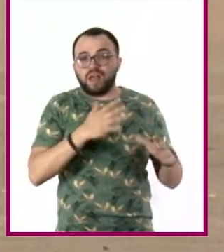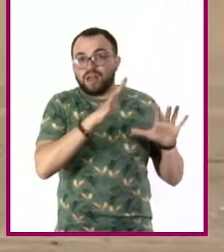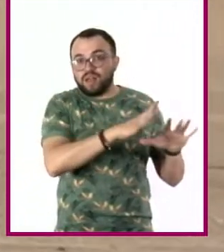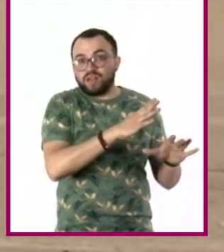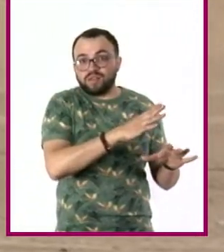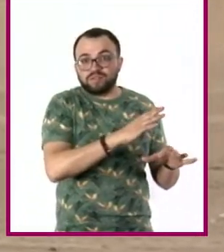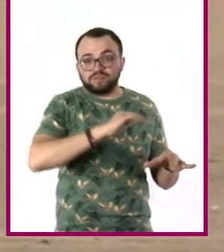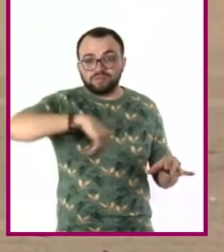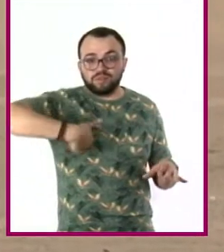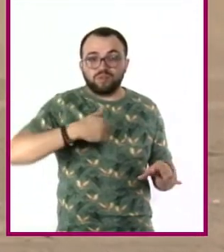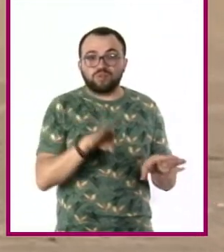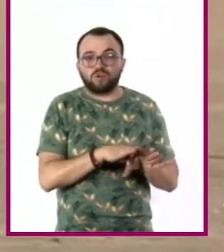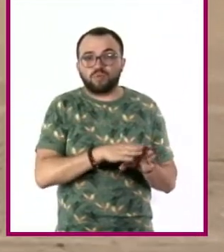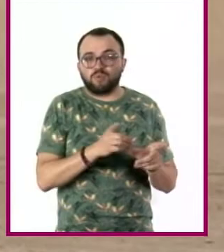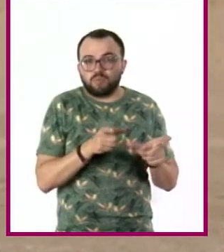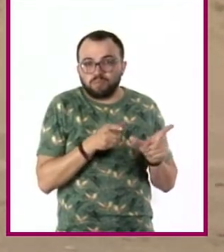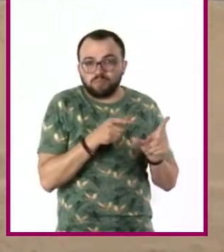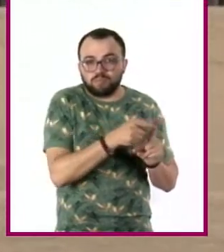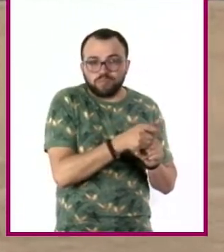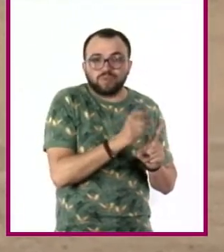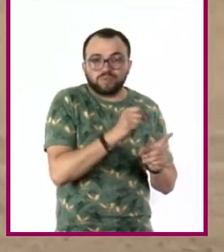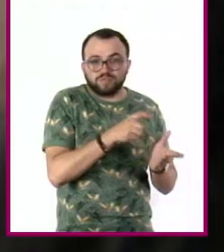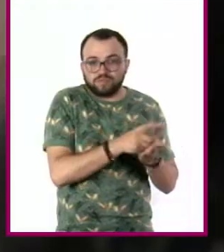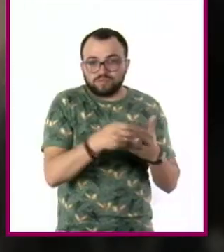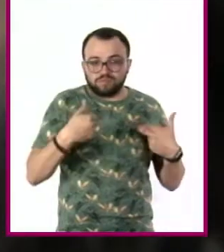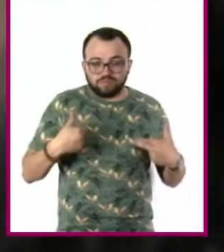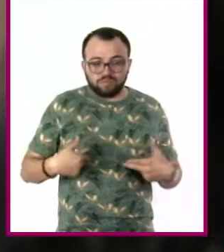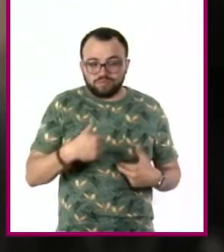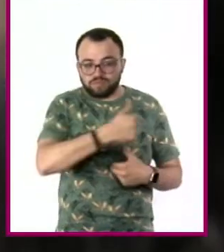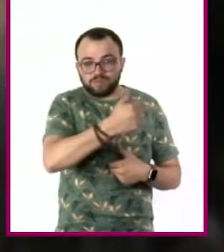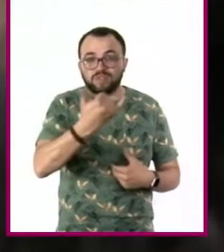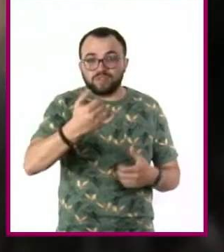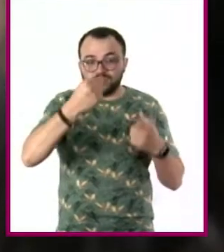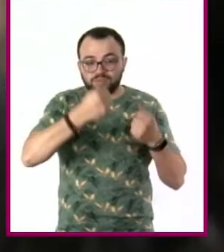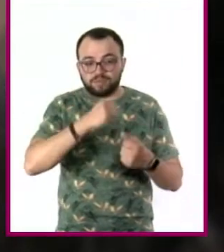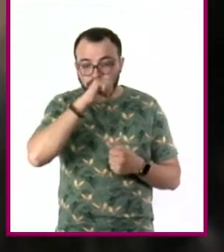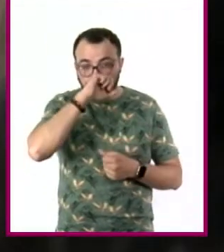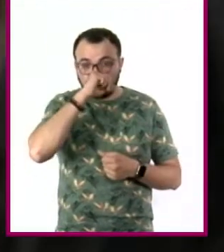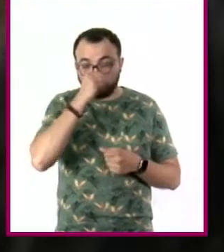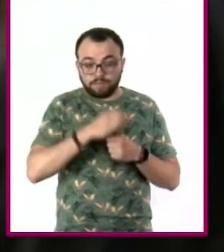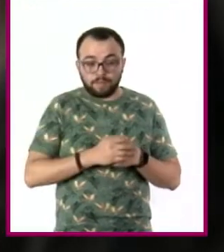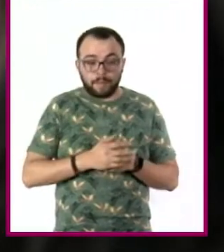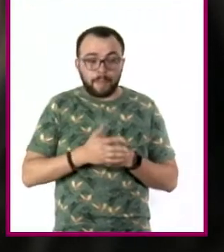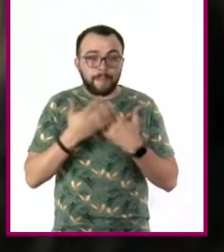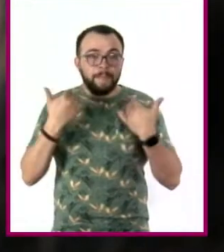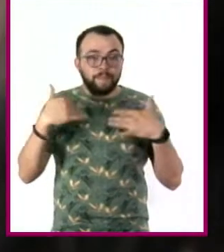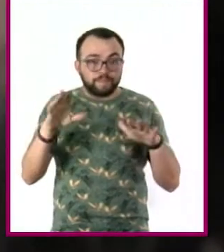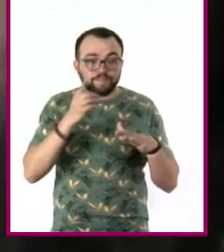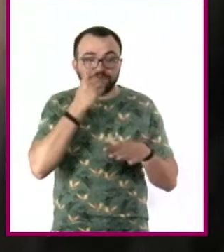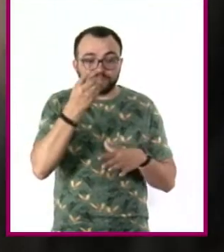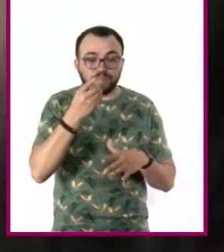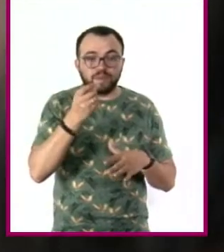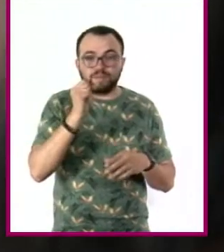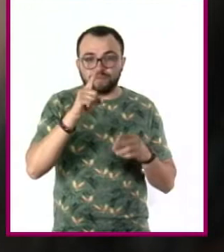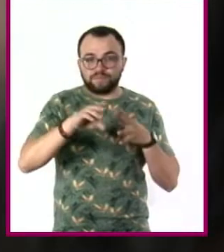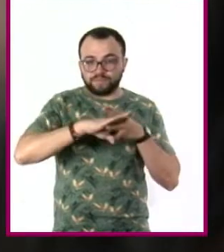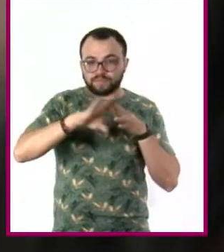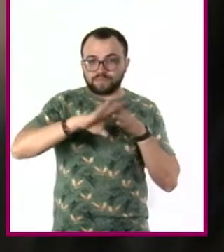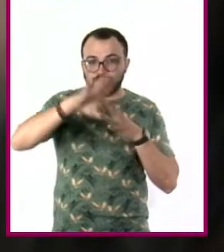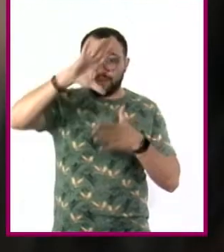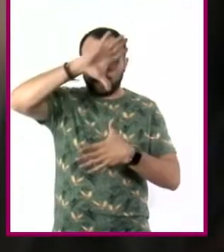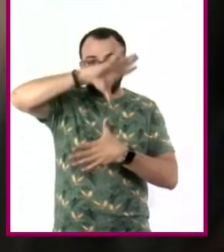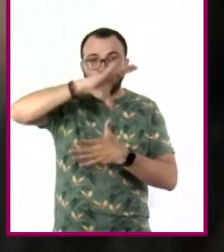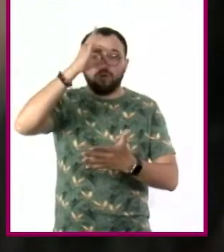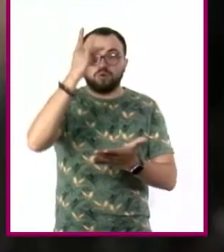en la protección de sus derechos humanos y su seguridad. Según yo, los migrantes centroamericanos solo usan